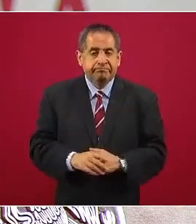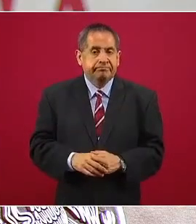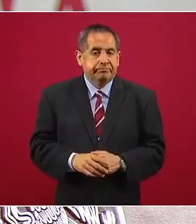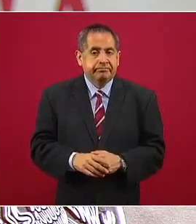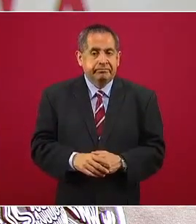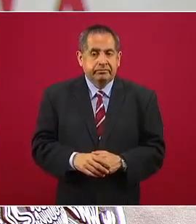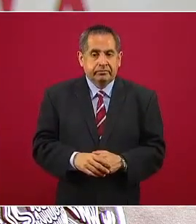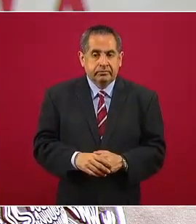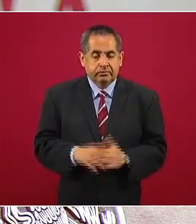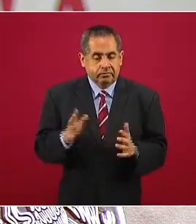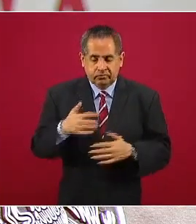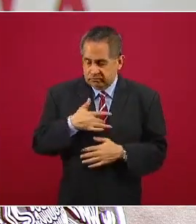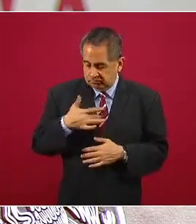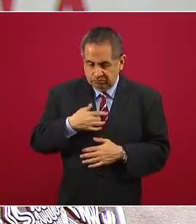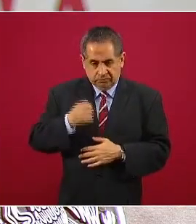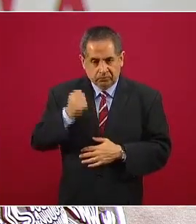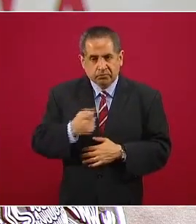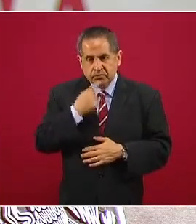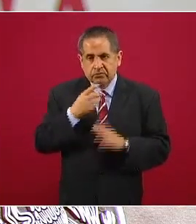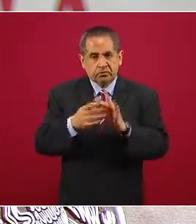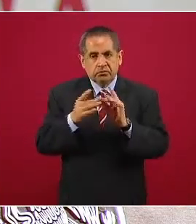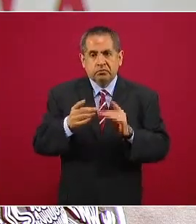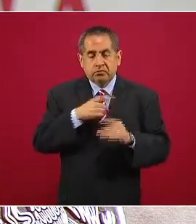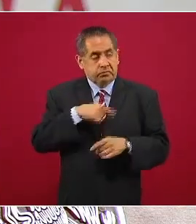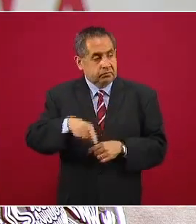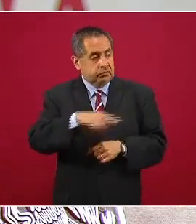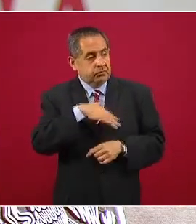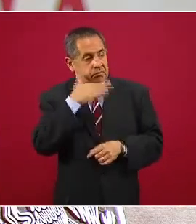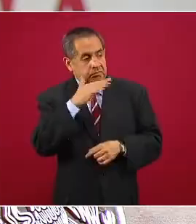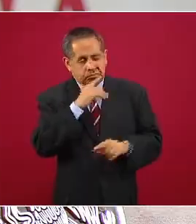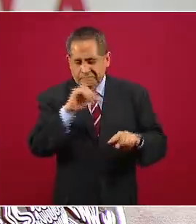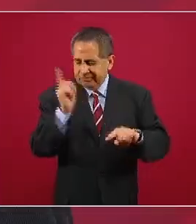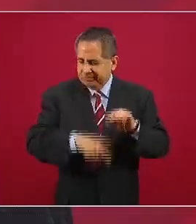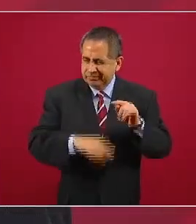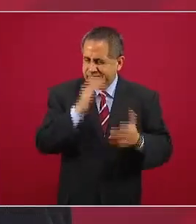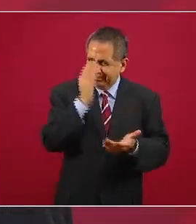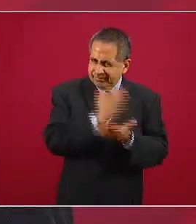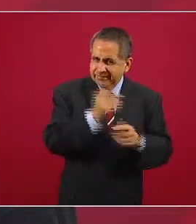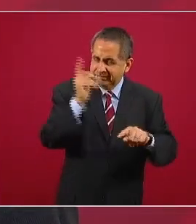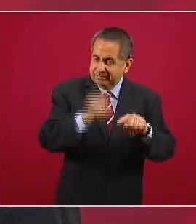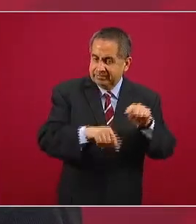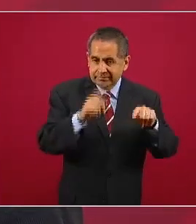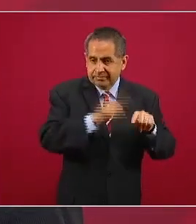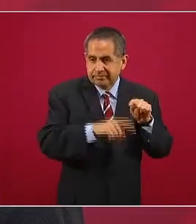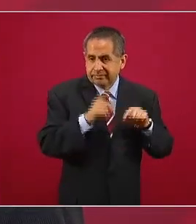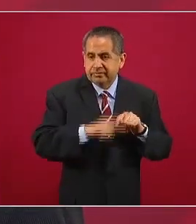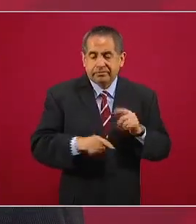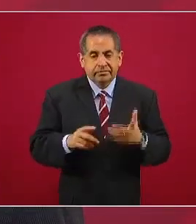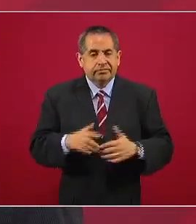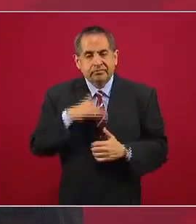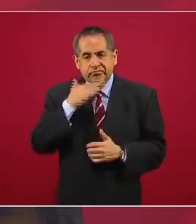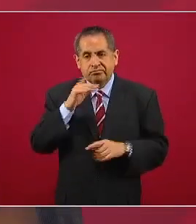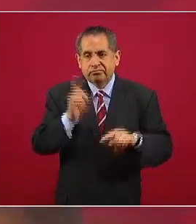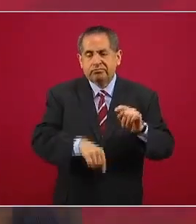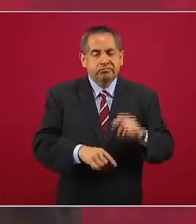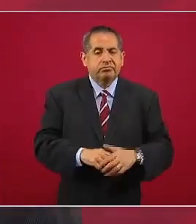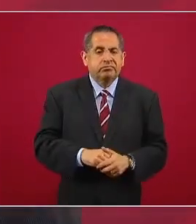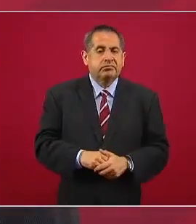Y sostengo que se tiene que acabar por completo con la corrupción.